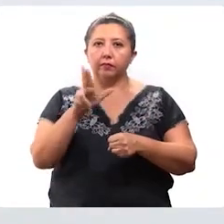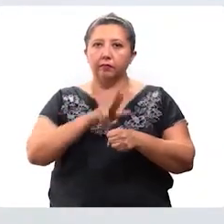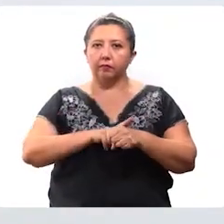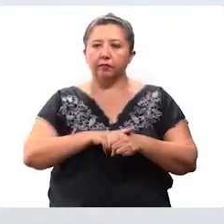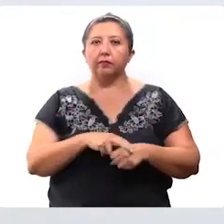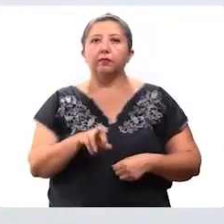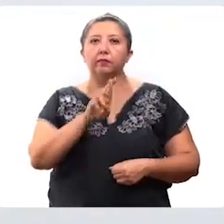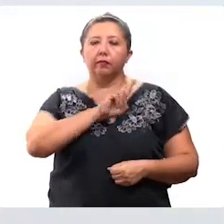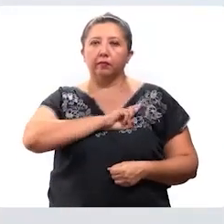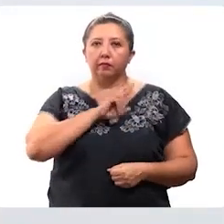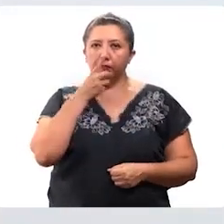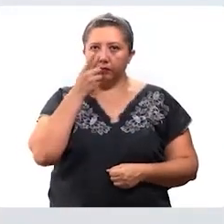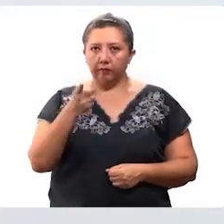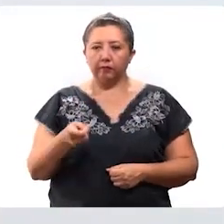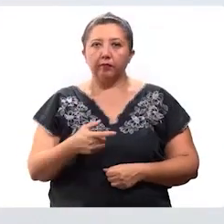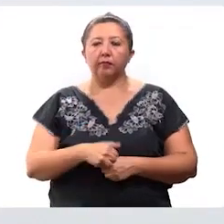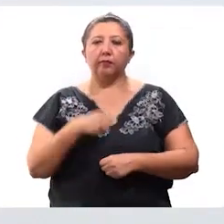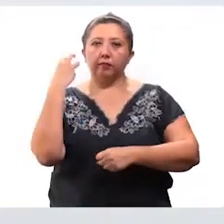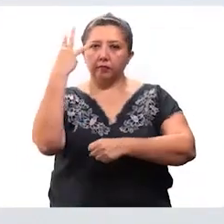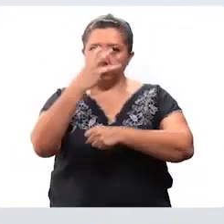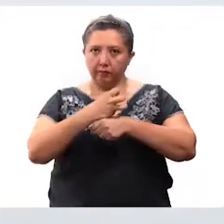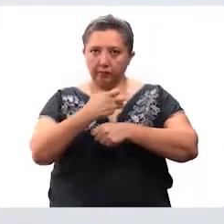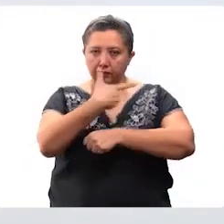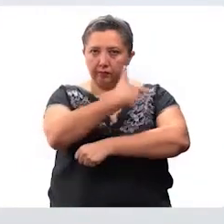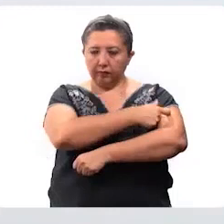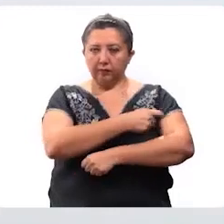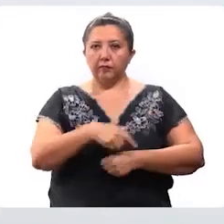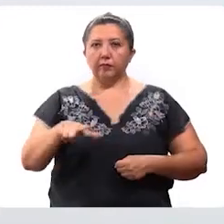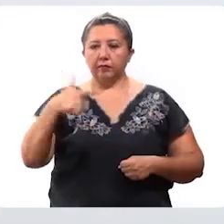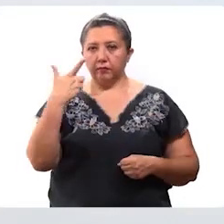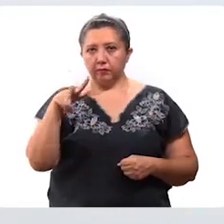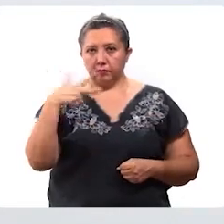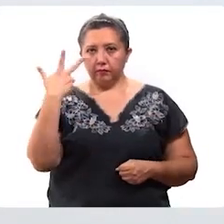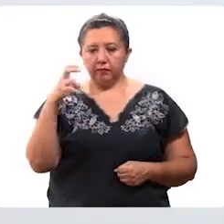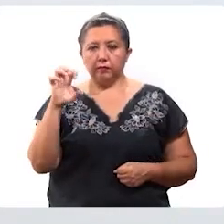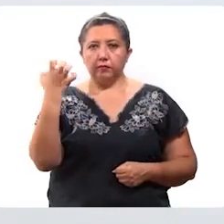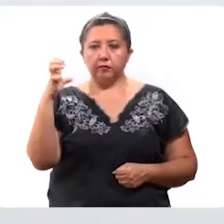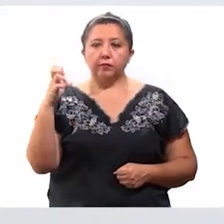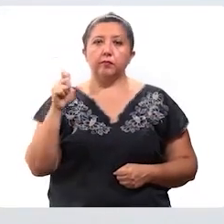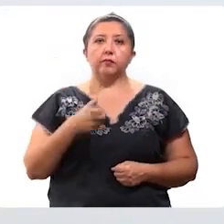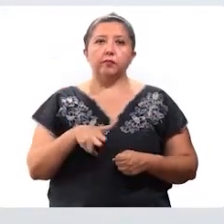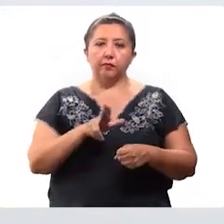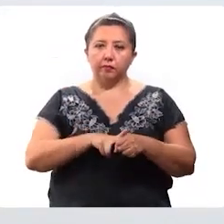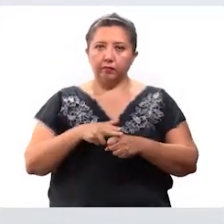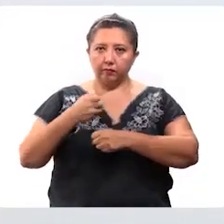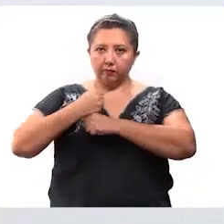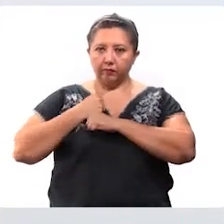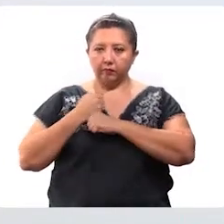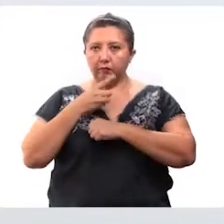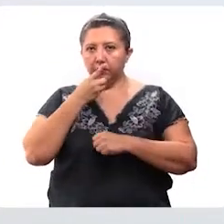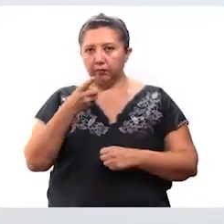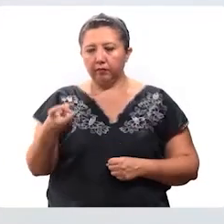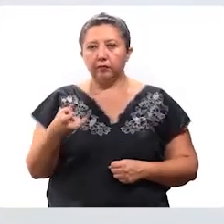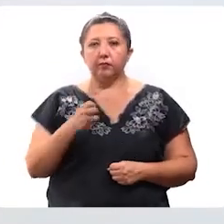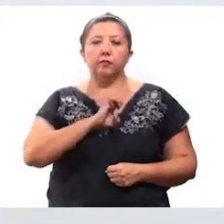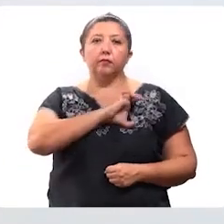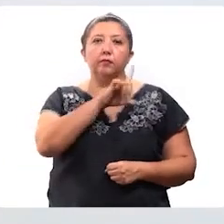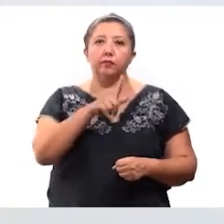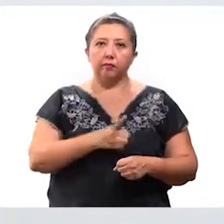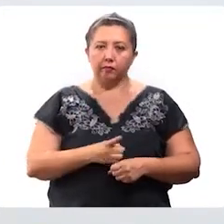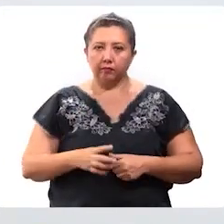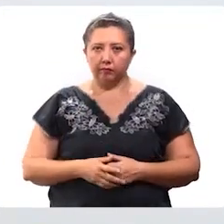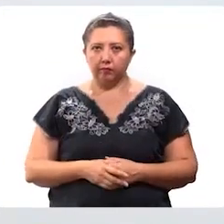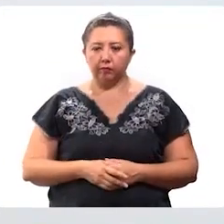hospitales privados se les aplicará la tercera dosis el 12 y 13 de enero en el Hospital Militar Regional de